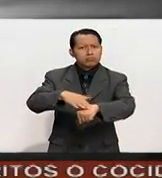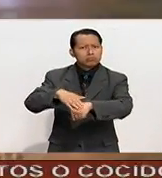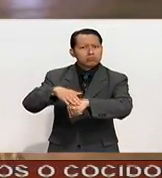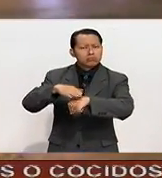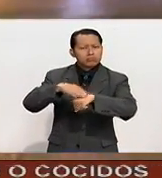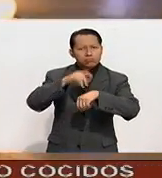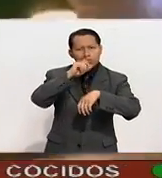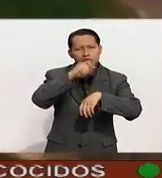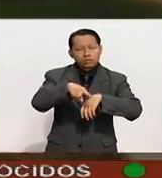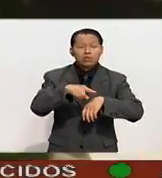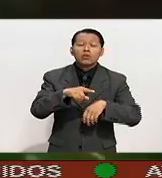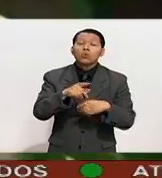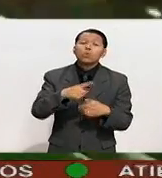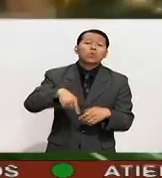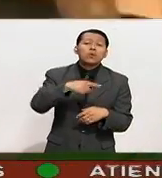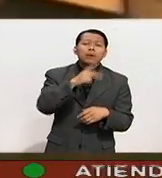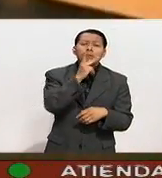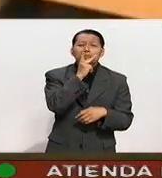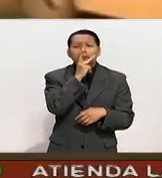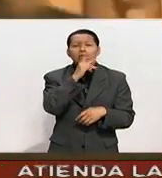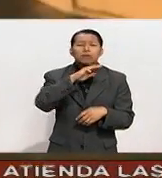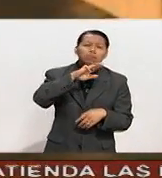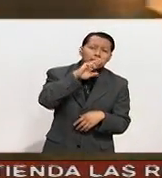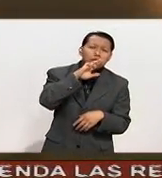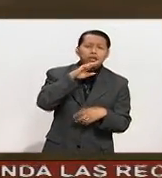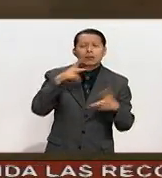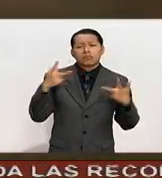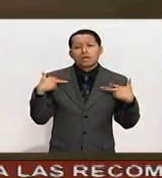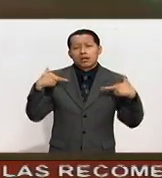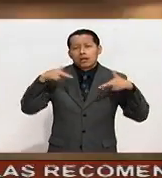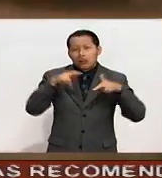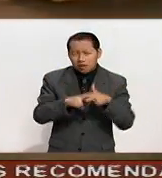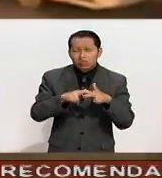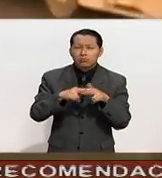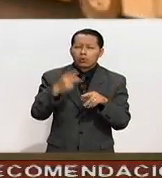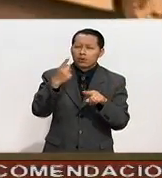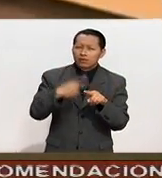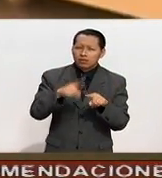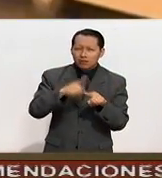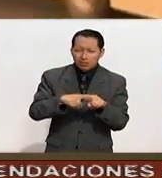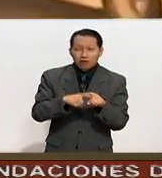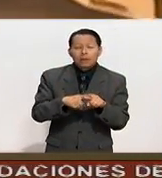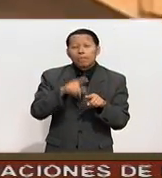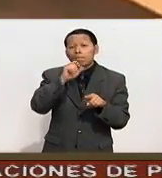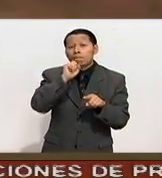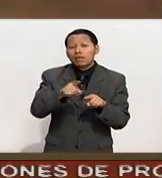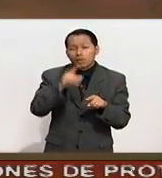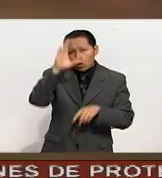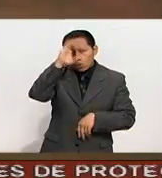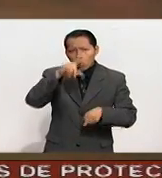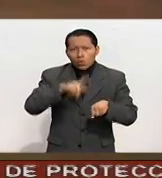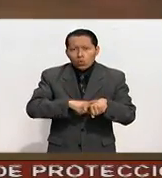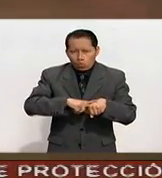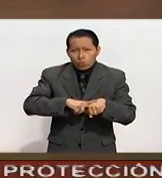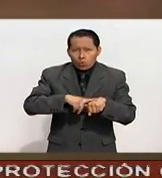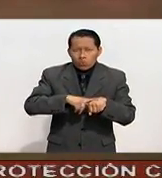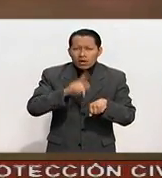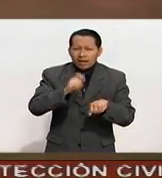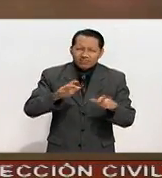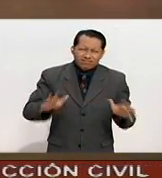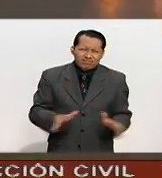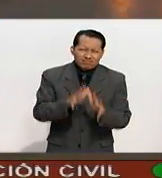nuestra trinchera, sea que seamos papás o mamás o maestros, profesores, hay que fomentar una cultura de